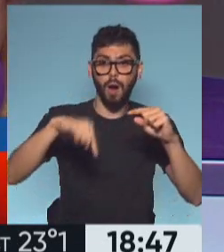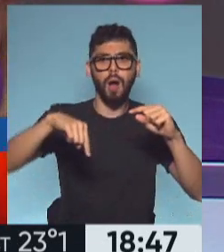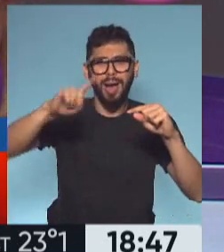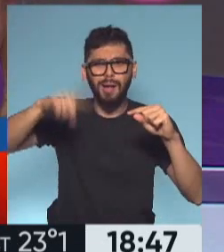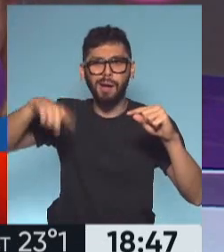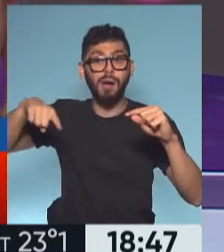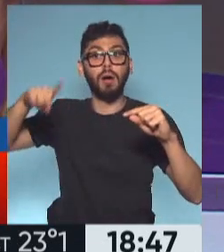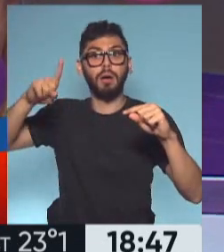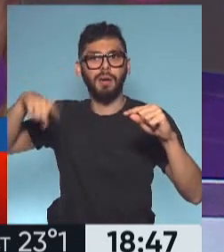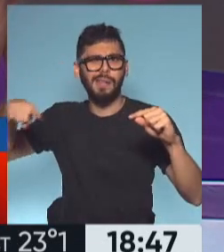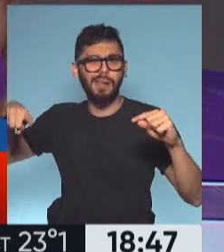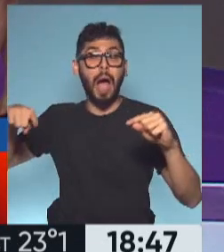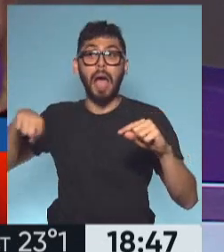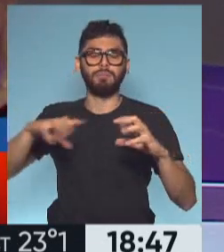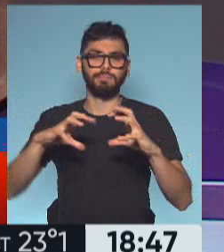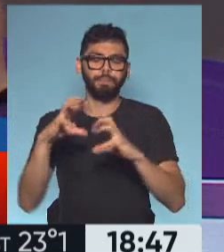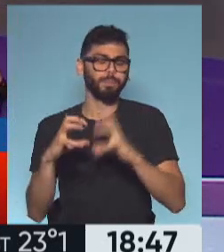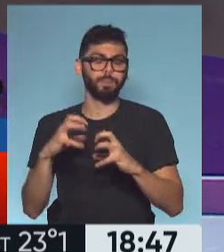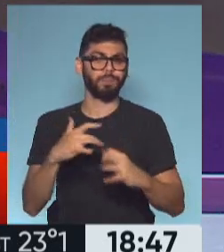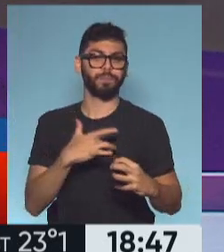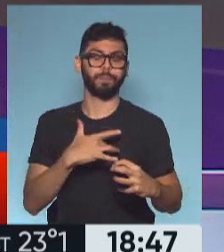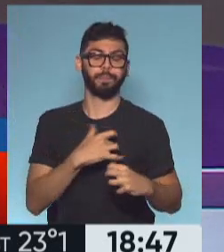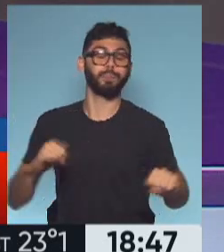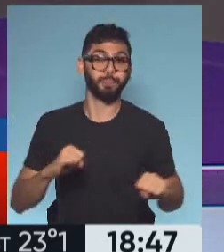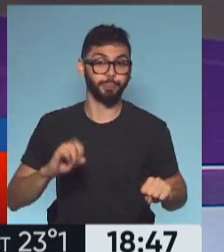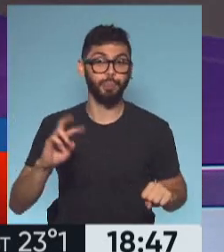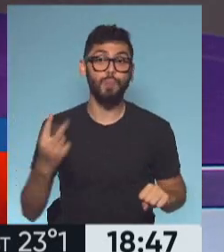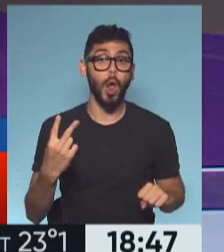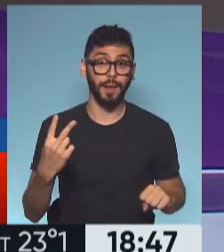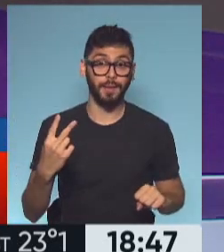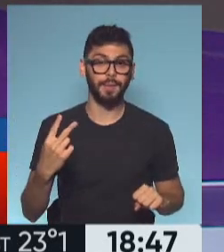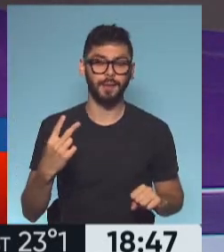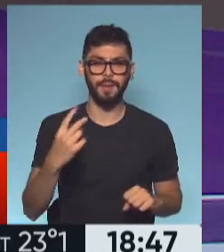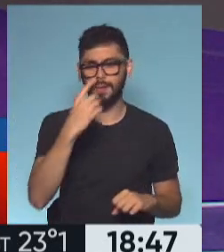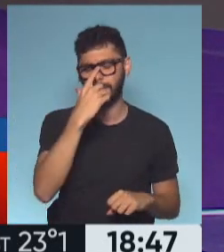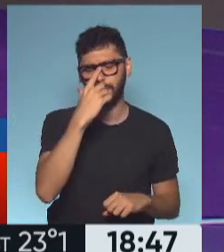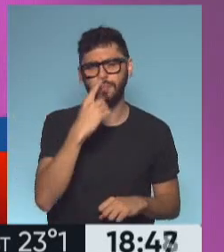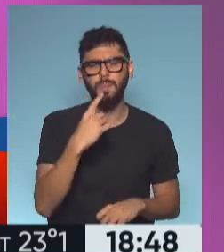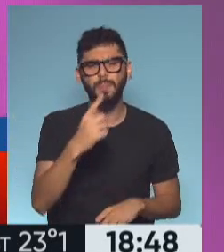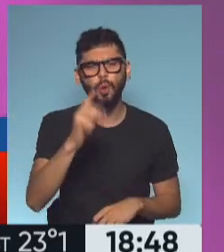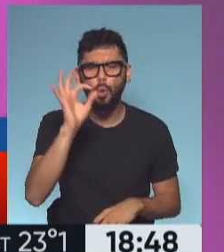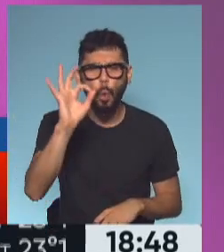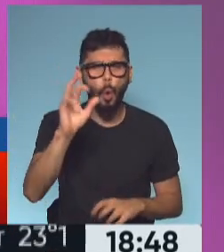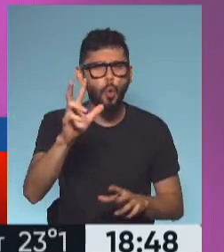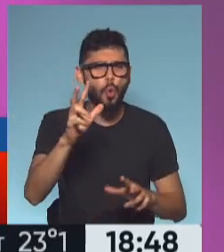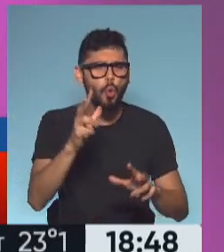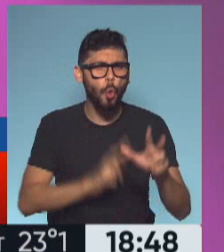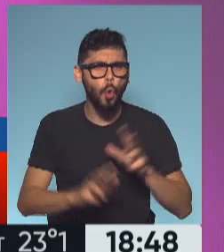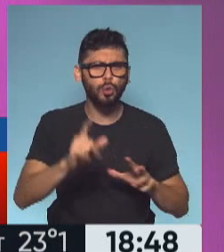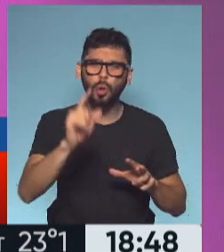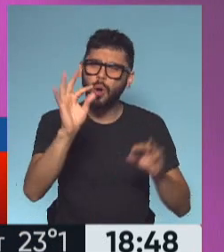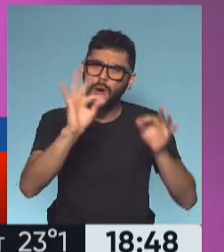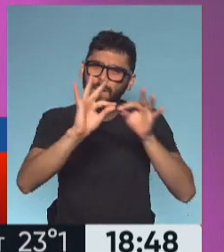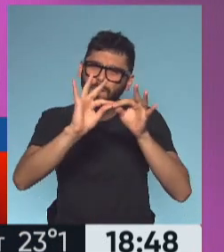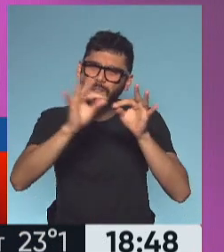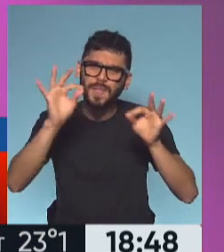que lo llevan a un episodio de muerte súbita. Doctor, usted recién dijo, y quiero detenerme un poquitito en eso que dijo,